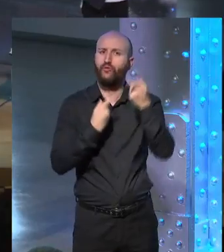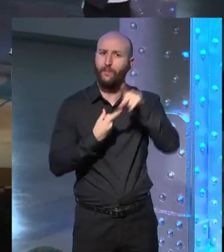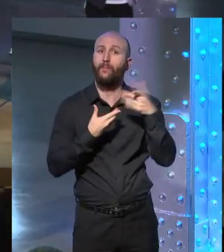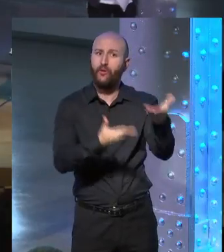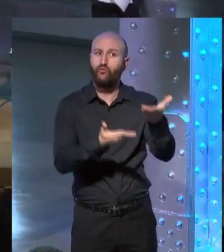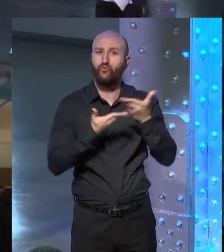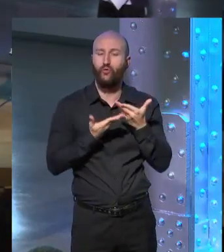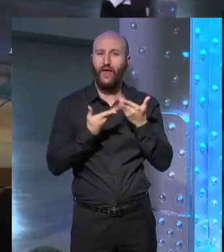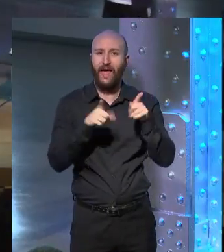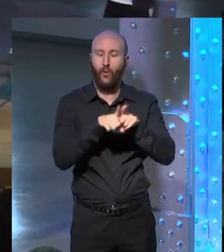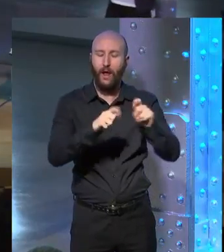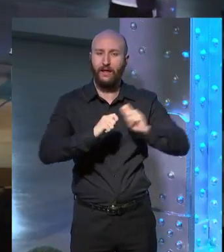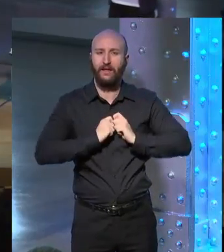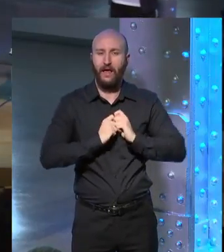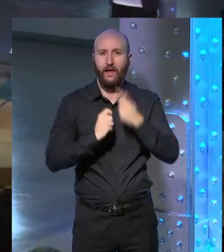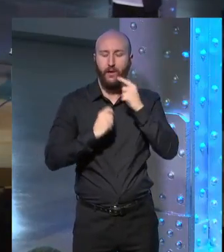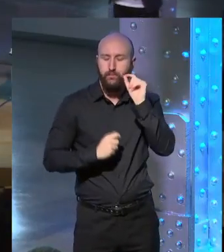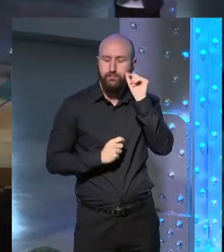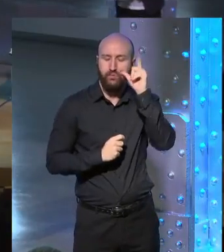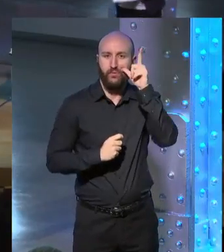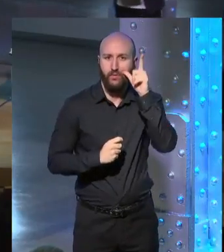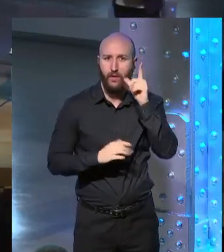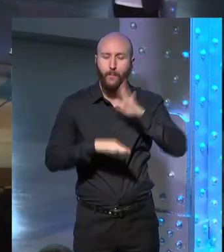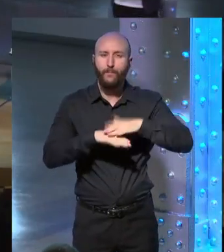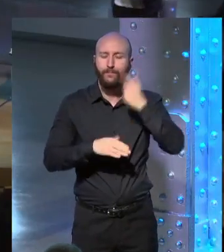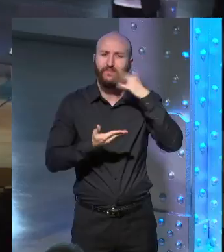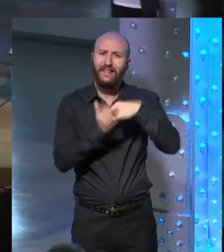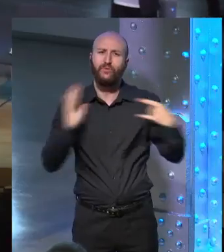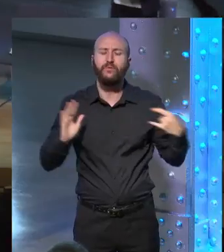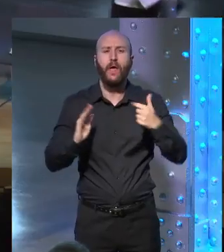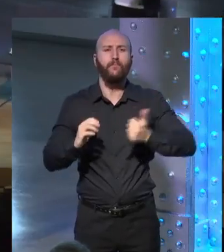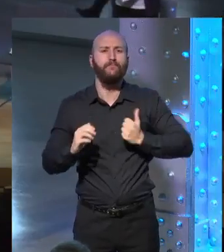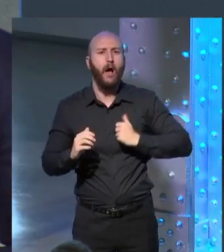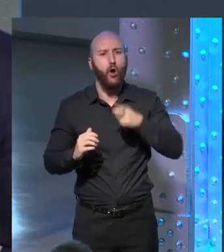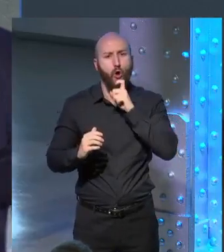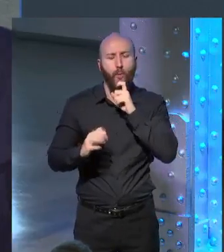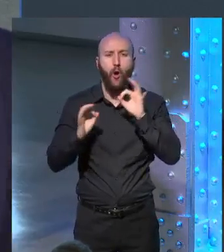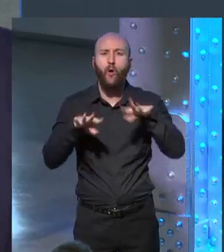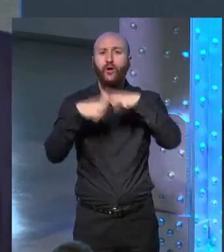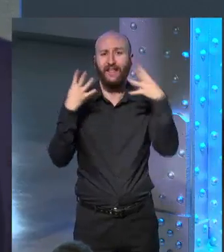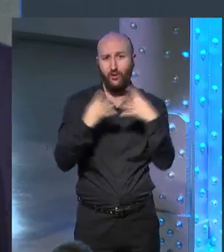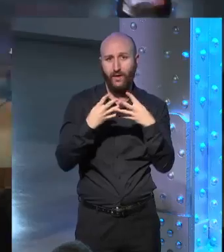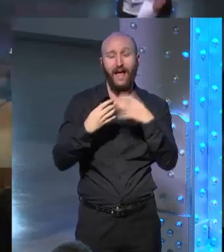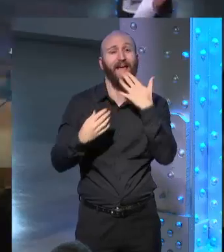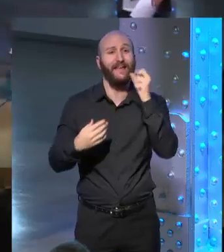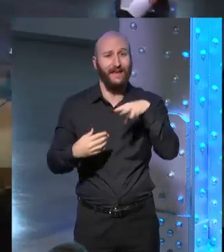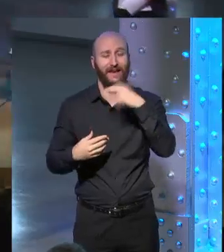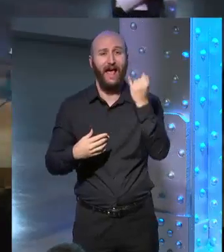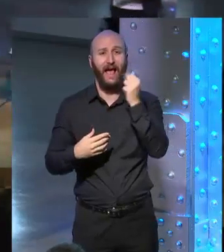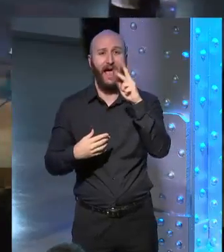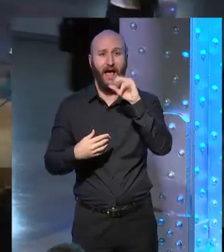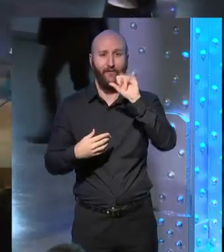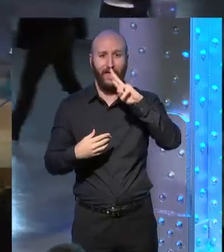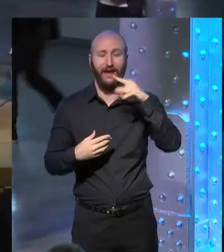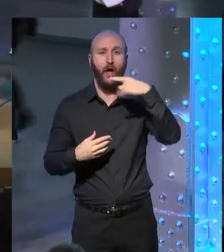aportar mucha luz en cómo podemos aprovechar las nuevas tecnologías y sobre todo la vida online. Es Javier Gómez, él es profesor